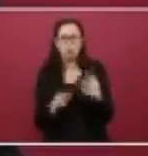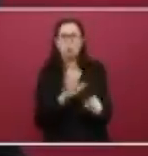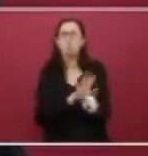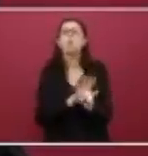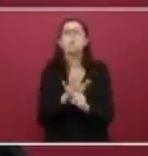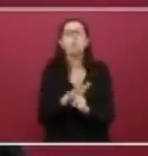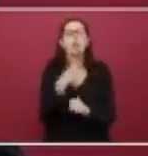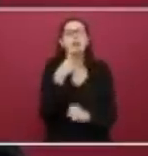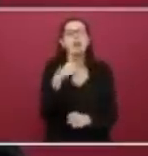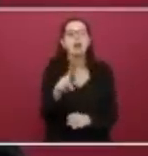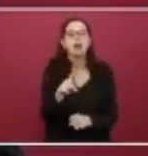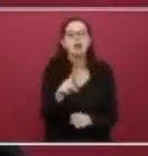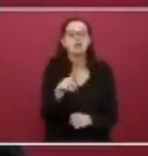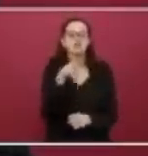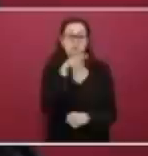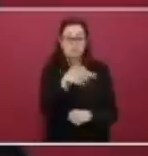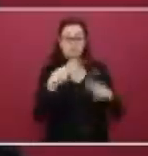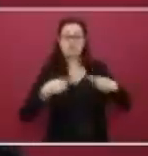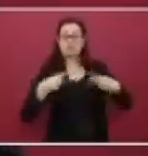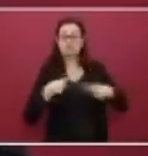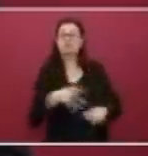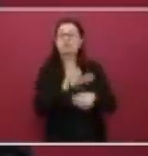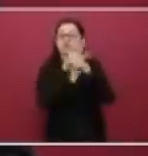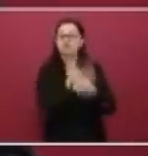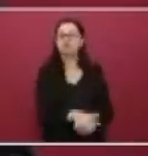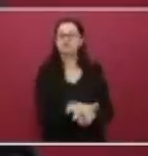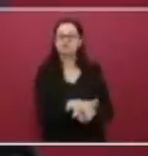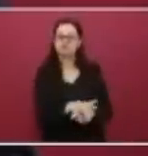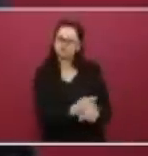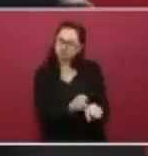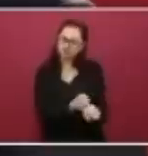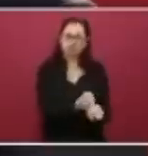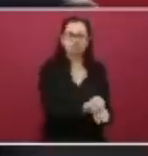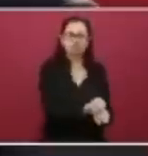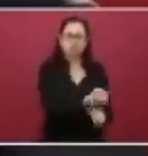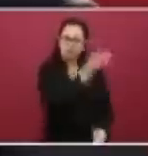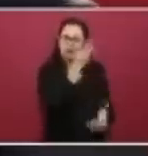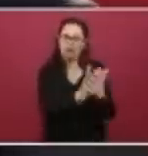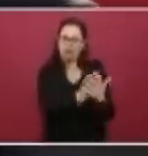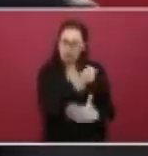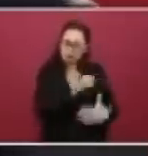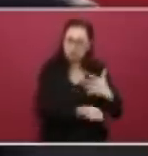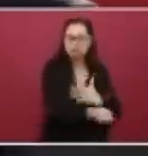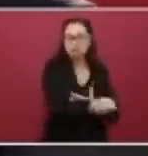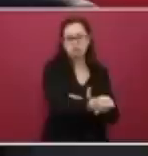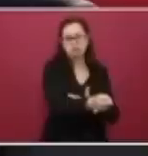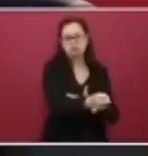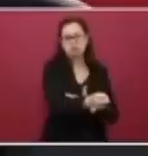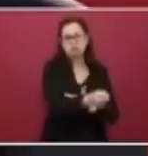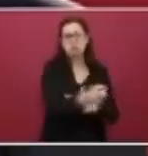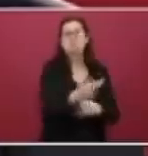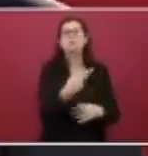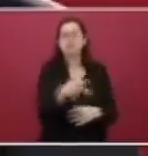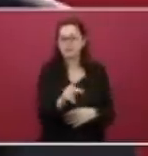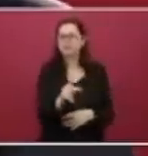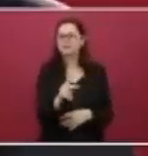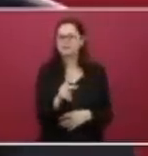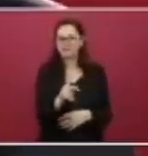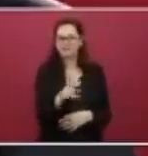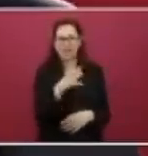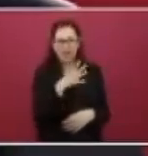a la cárcel de la gente pero también existe lo otro movimientos